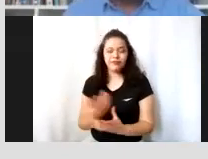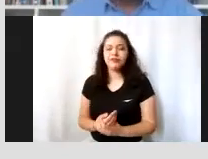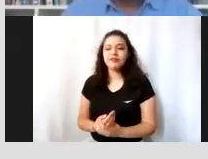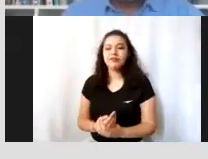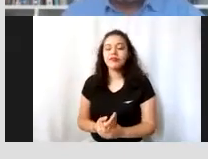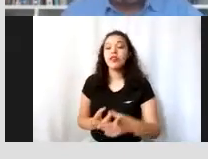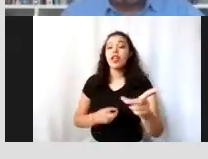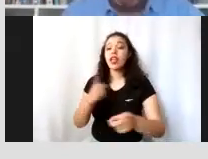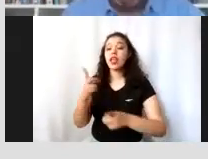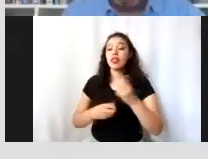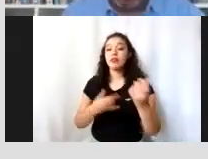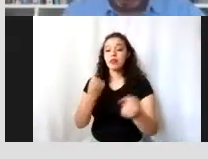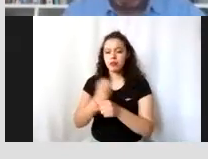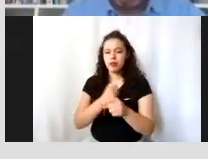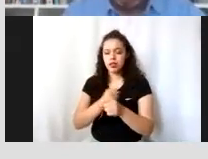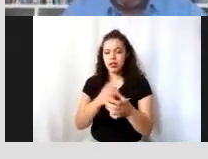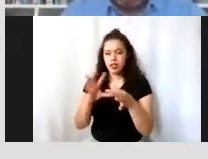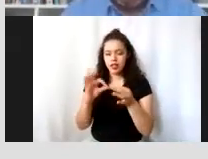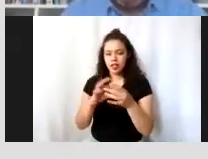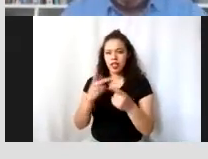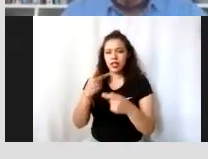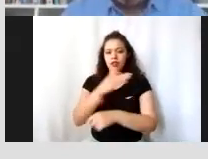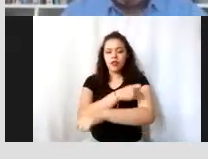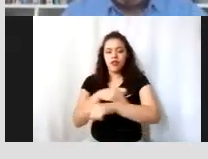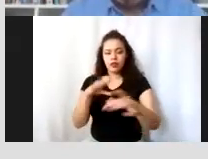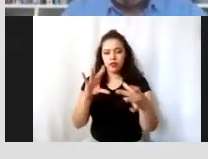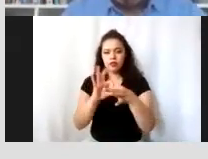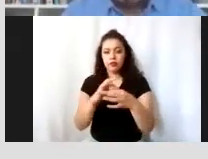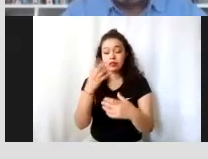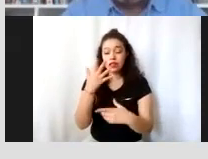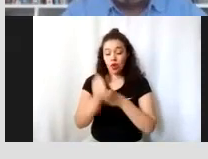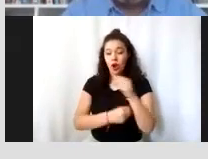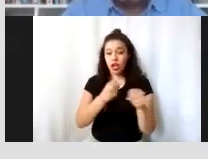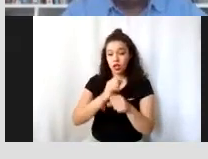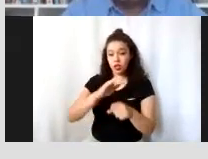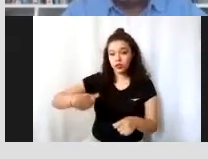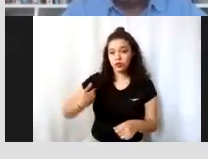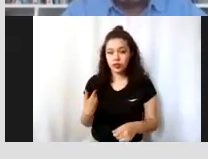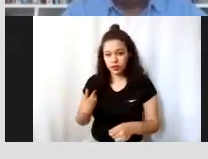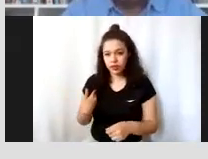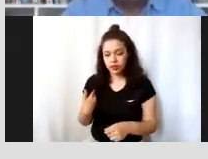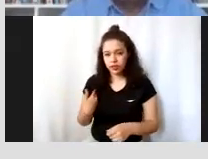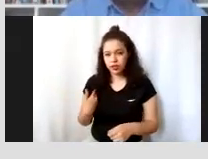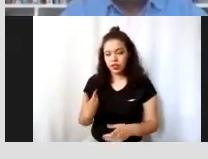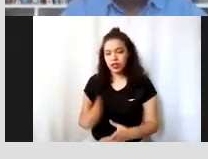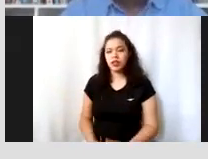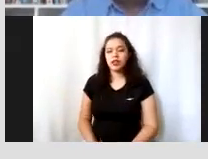deportes que practica, etcétera. Referencias familiares. 5 años, ok, 5 años. Ya me contestaron algo.